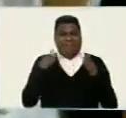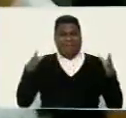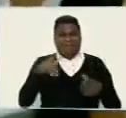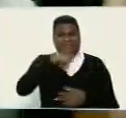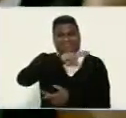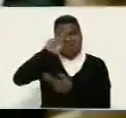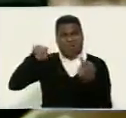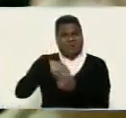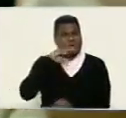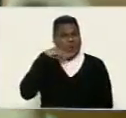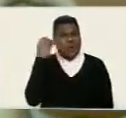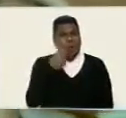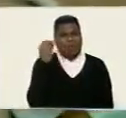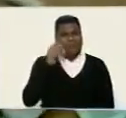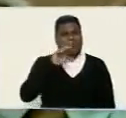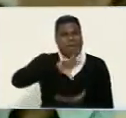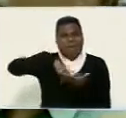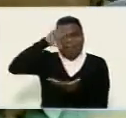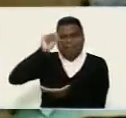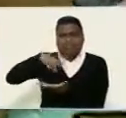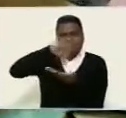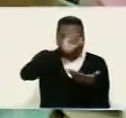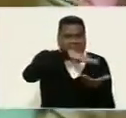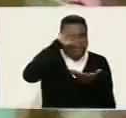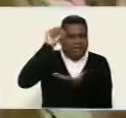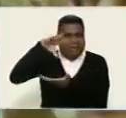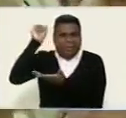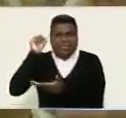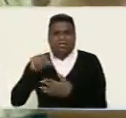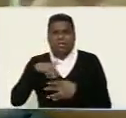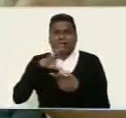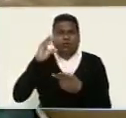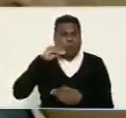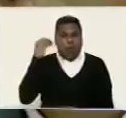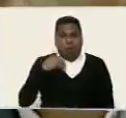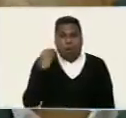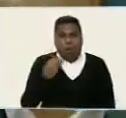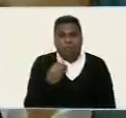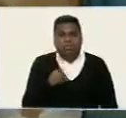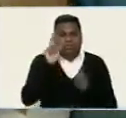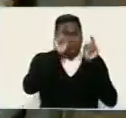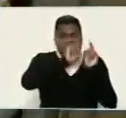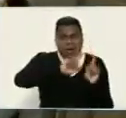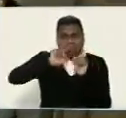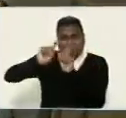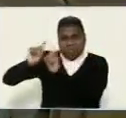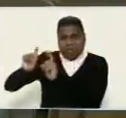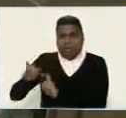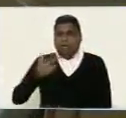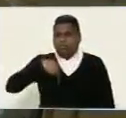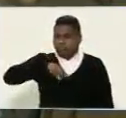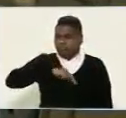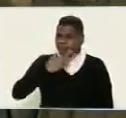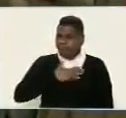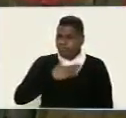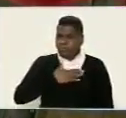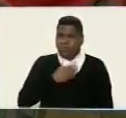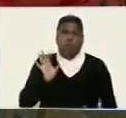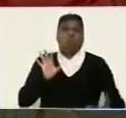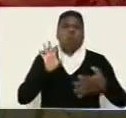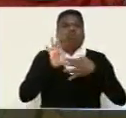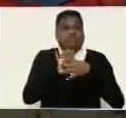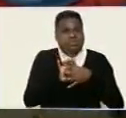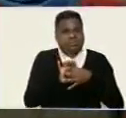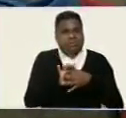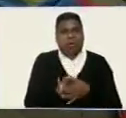La juventud aprender con todos, aprender de todos y de todas, y enseñar lo que tengamos que enseñar. Pero unidos, unidos,